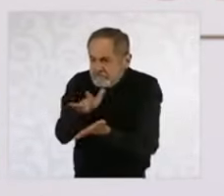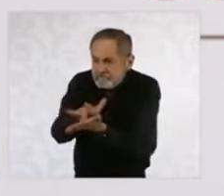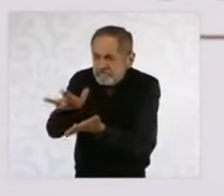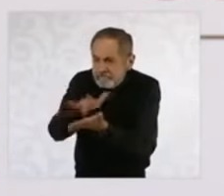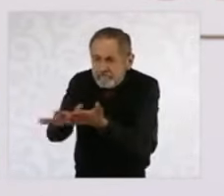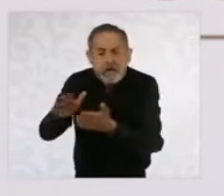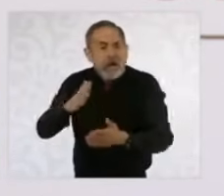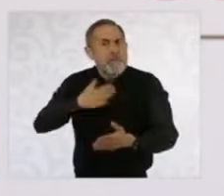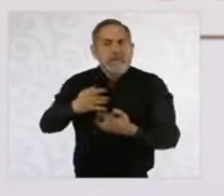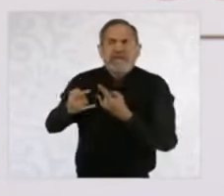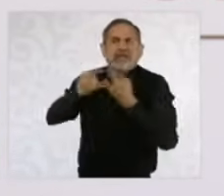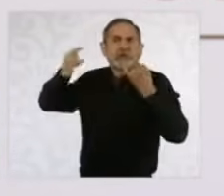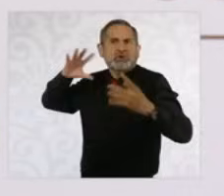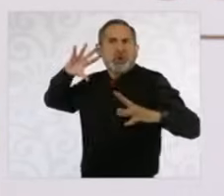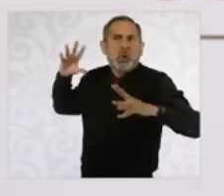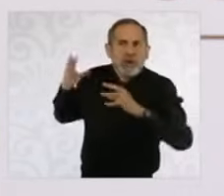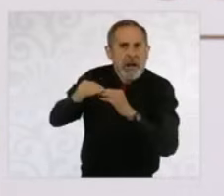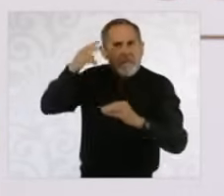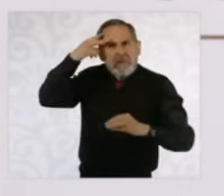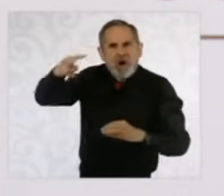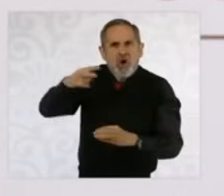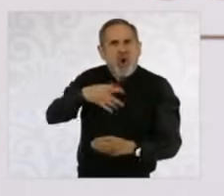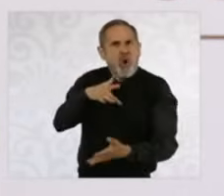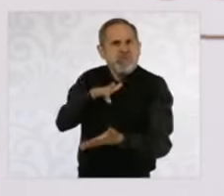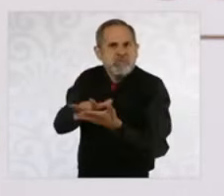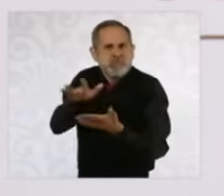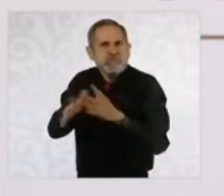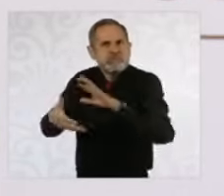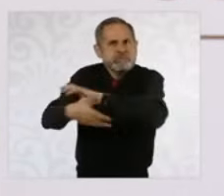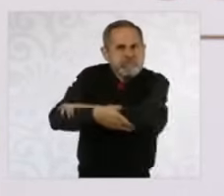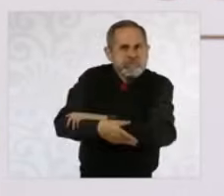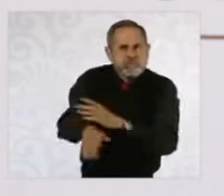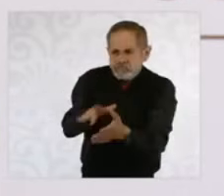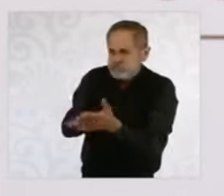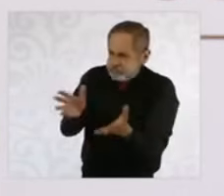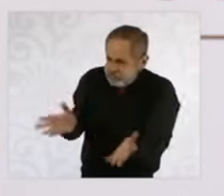historia, de nuestros orígenes y de nuestro país,